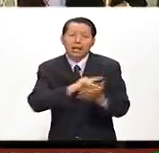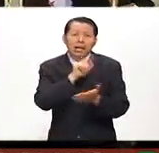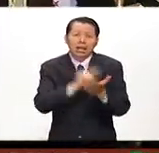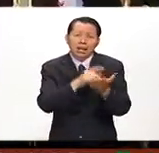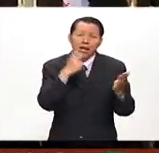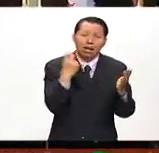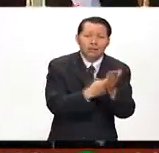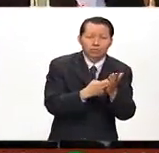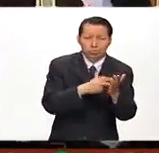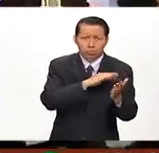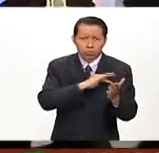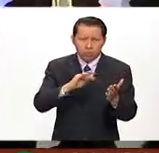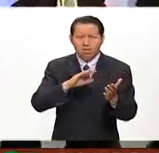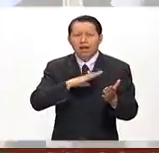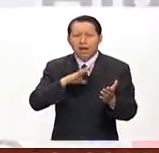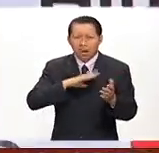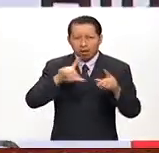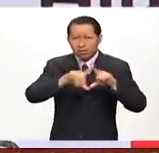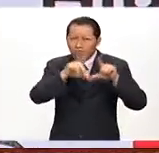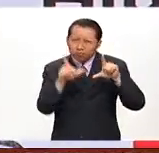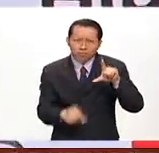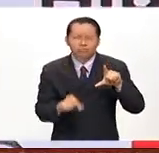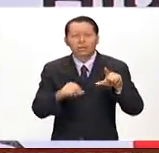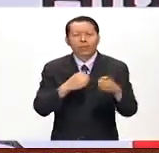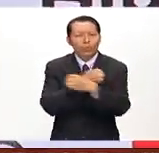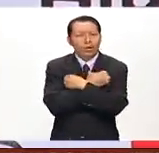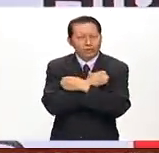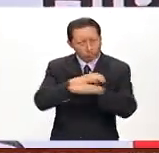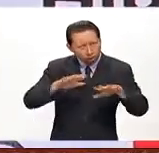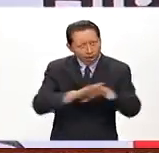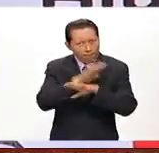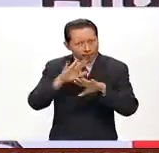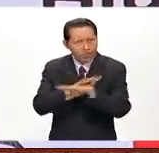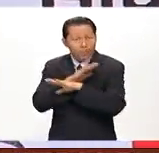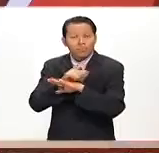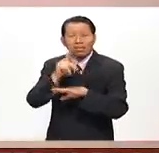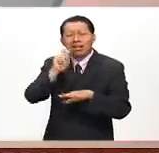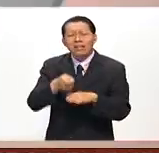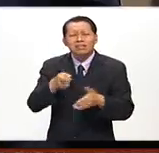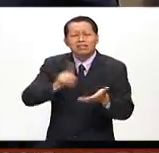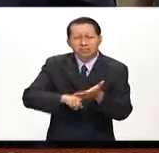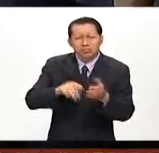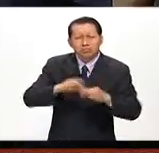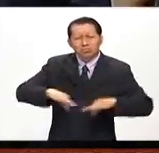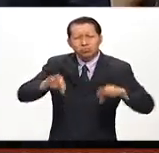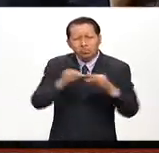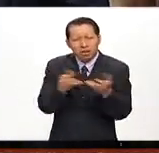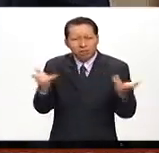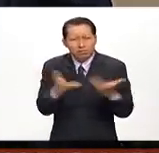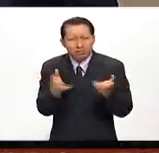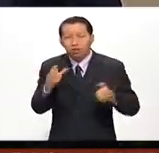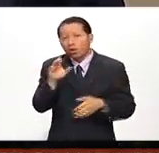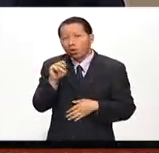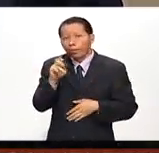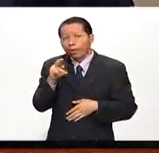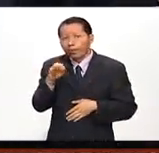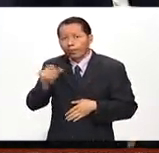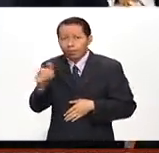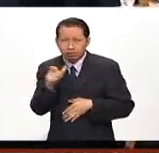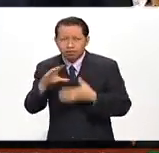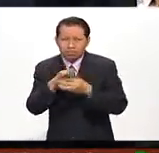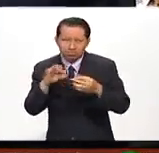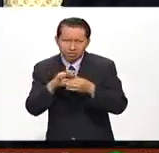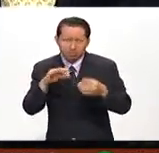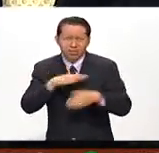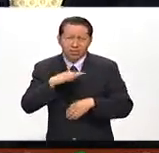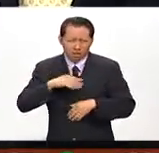transformar la educación en el país. Se trata de un cambio profundo y estructural. La Coparmex pide investigar omisión y